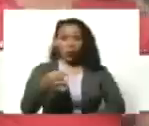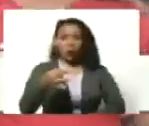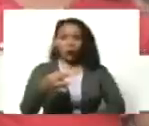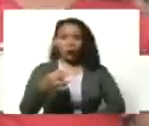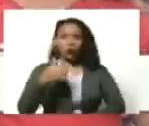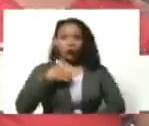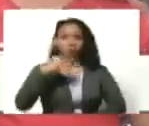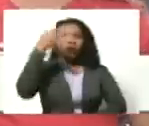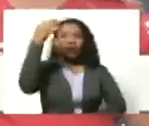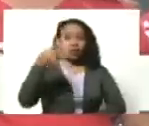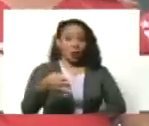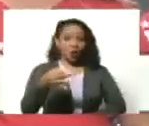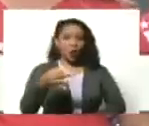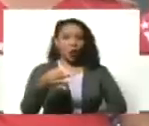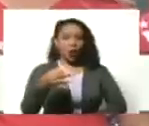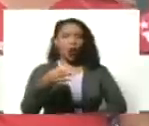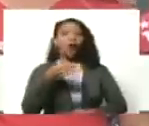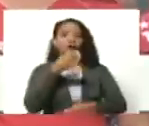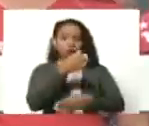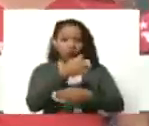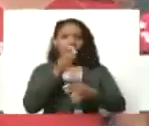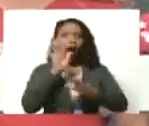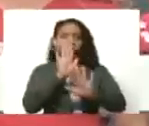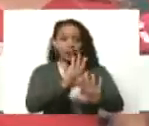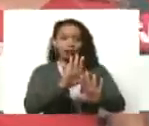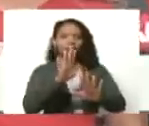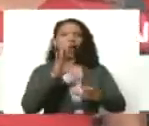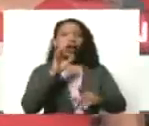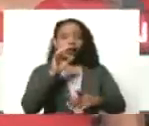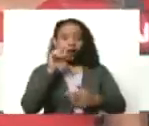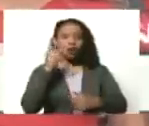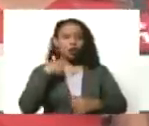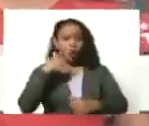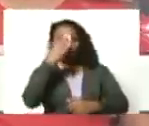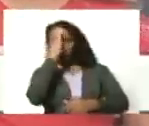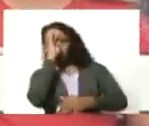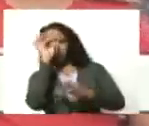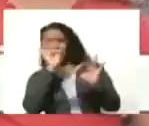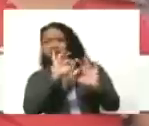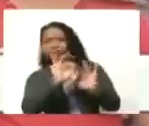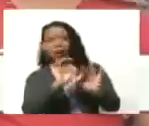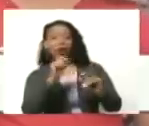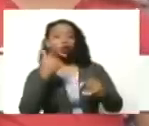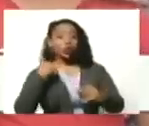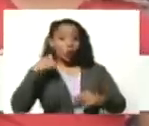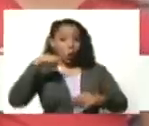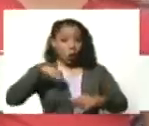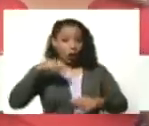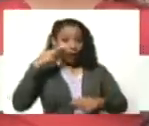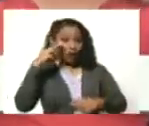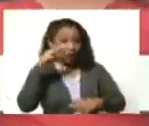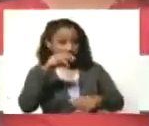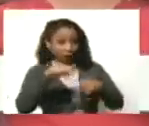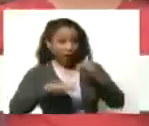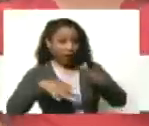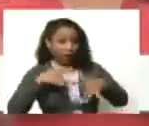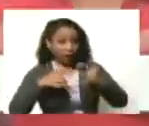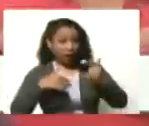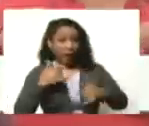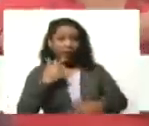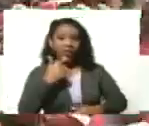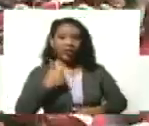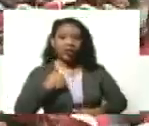Yo estoy seguro que va a ser así, no tengo dudas, no tengo ninguna duda. Esto que estamos viendo hoy aquí, este acto, nos